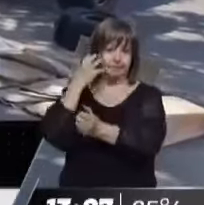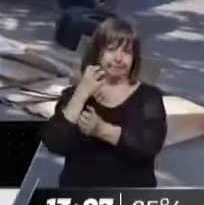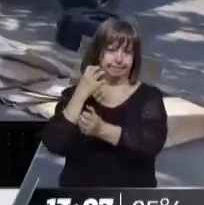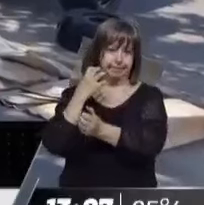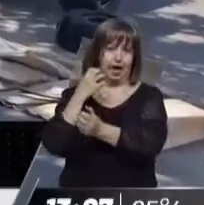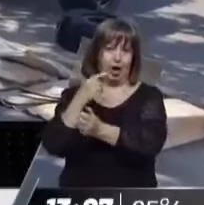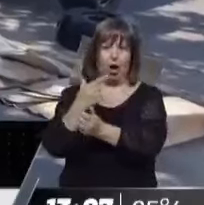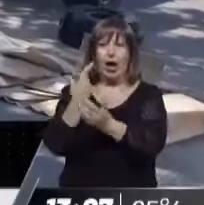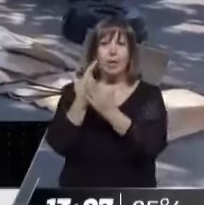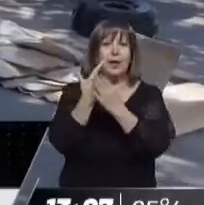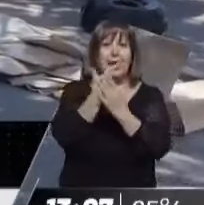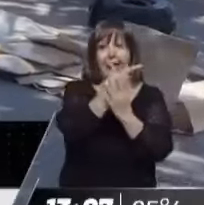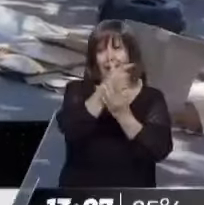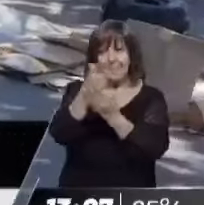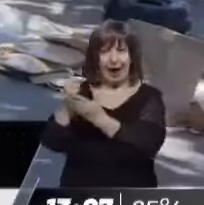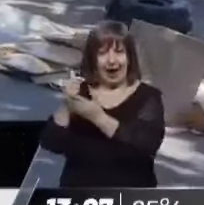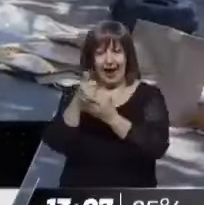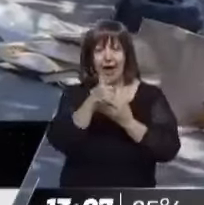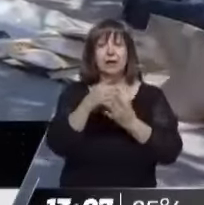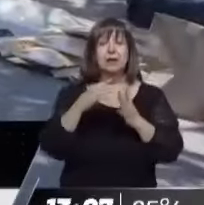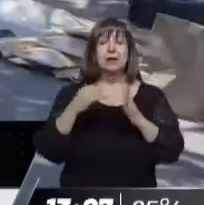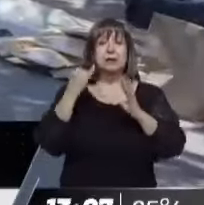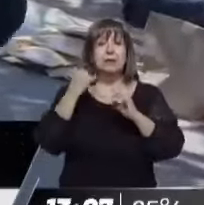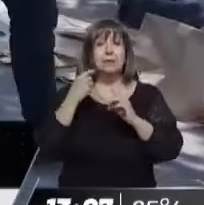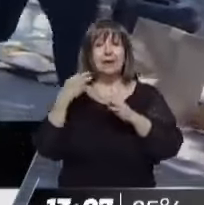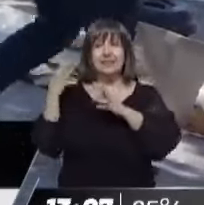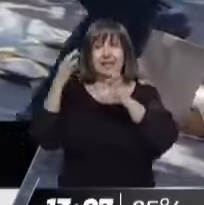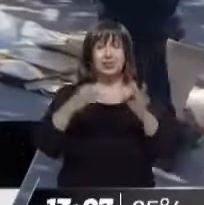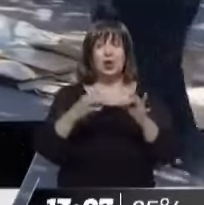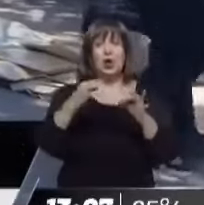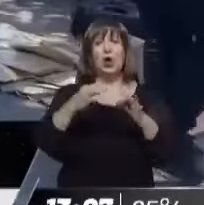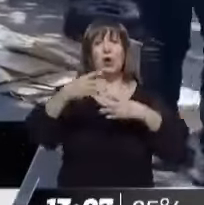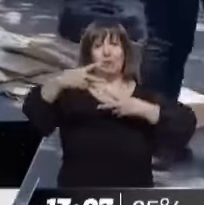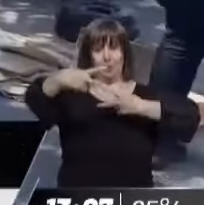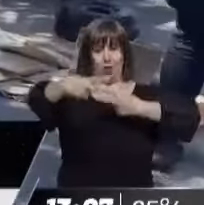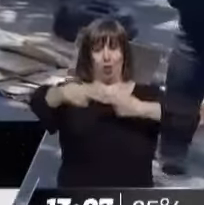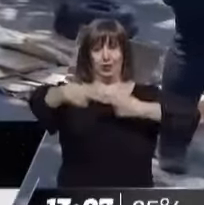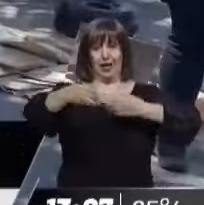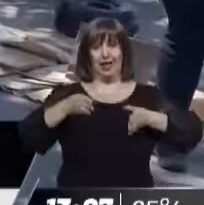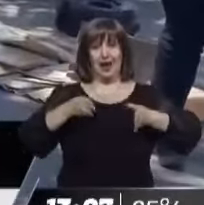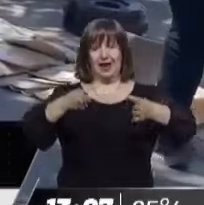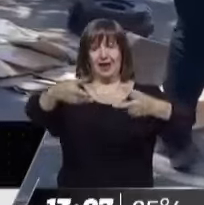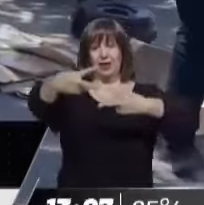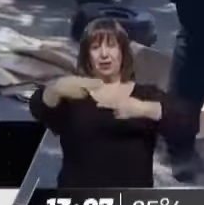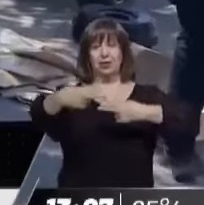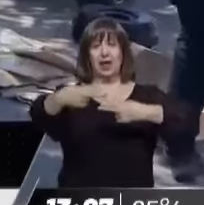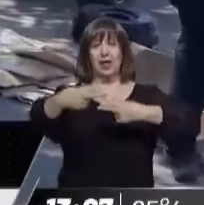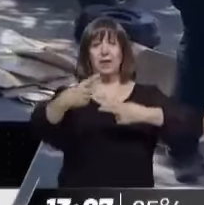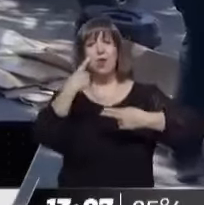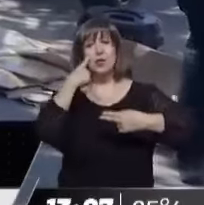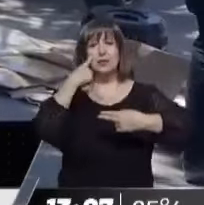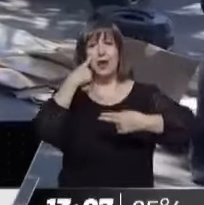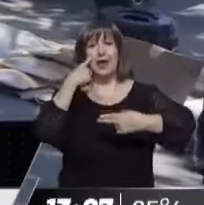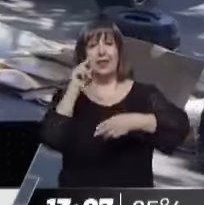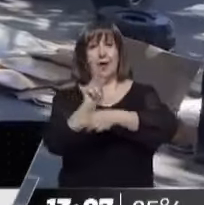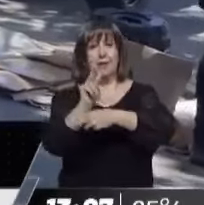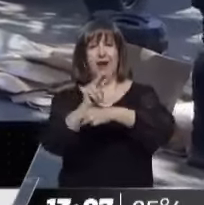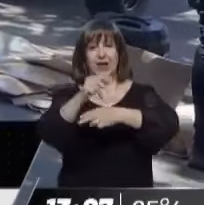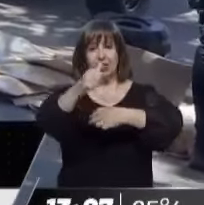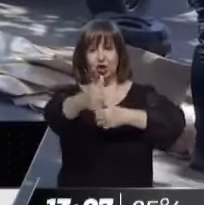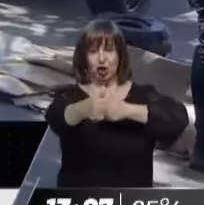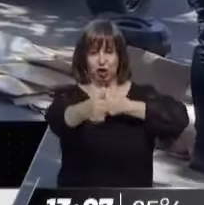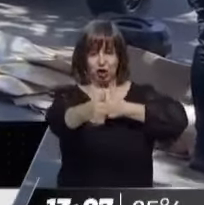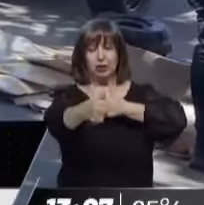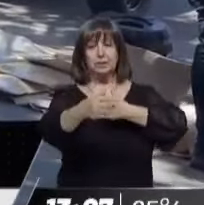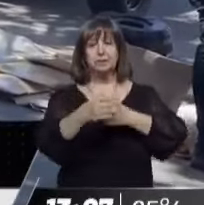hay mucha policía, están también los preventores, la calle está cortada y sobre todo porque está el fiscal adentro. Así